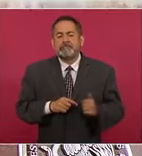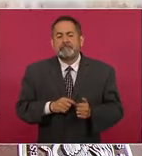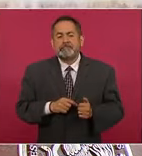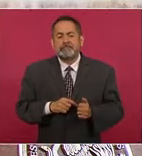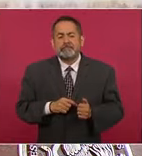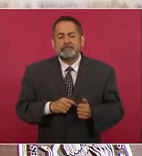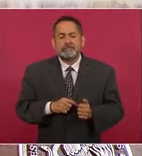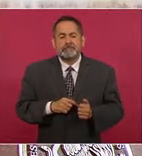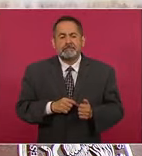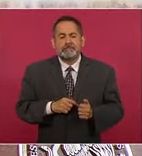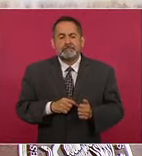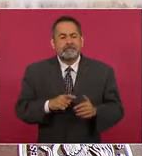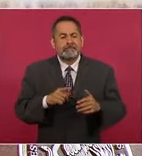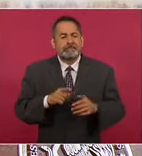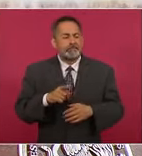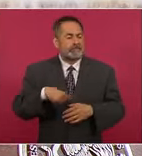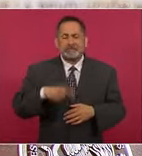lo paguen